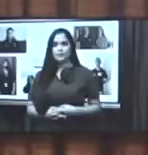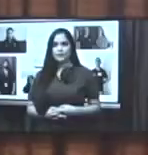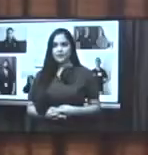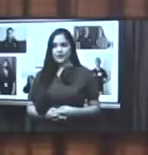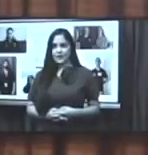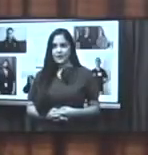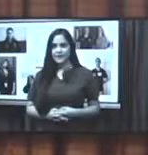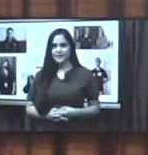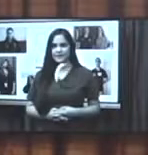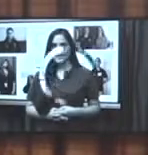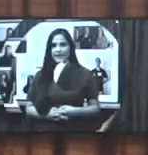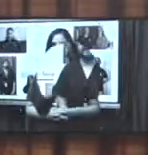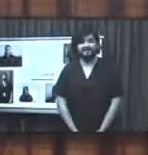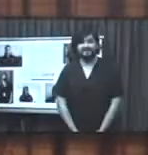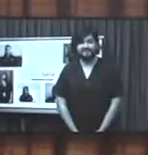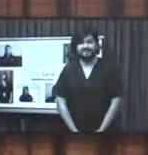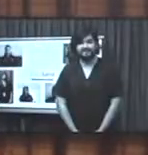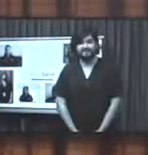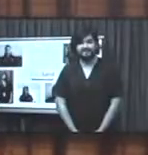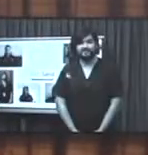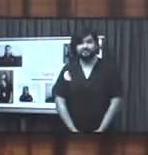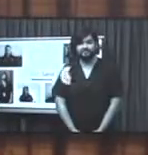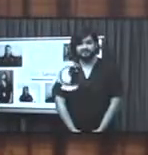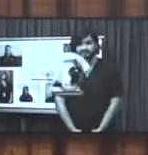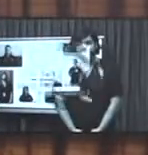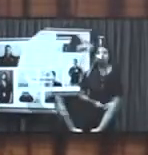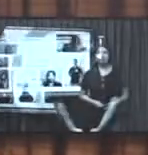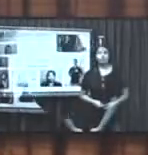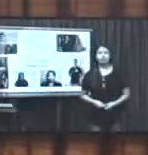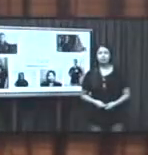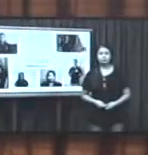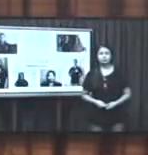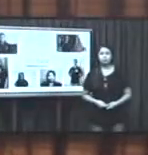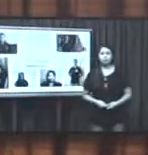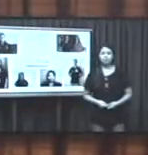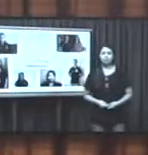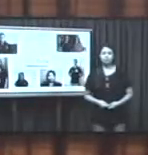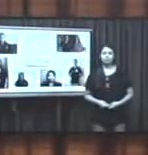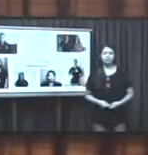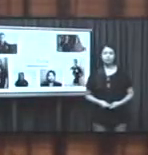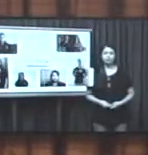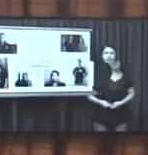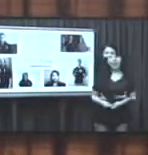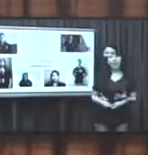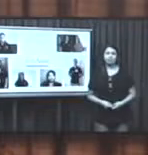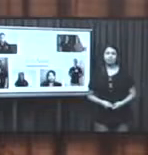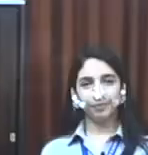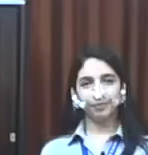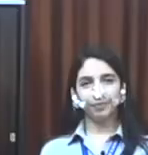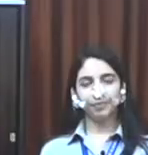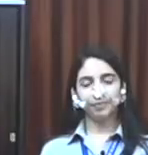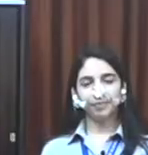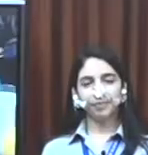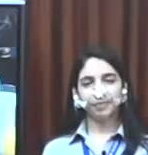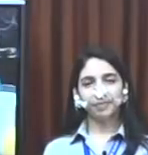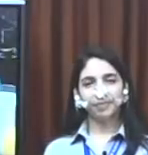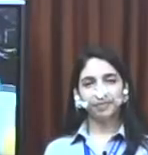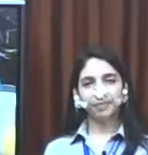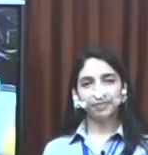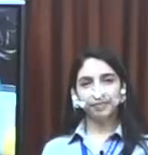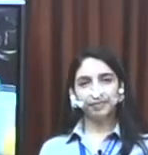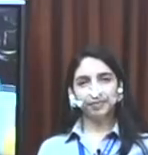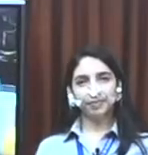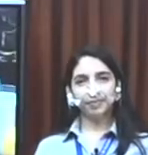realizando a partir de este año a los programas PASMI que están ubicados en cada uno de los CEPAS de la comuna.